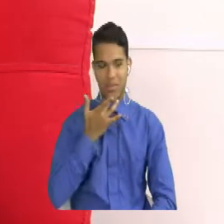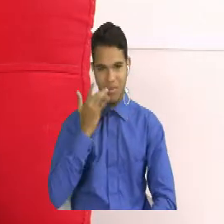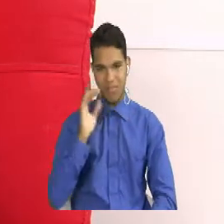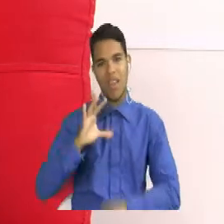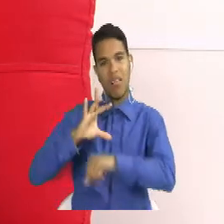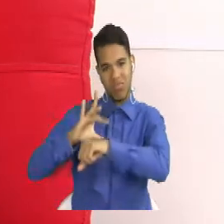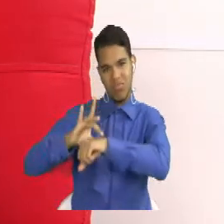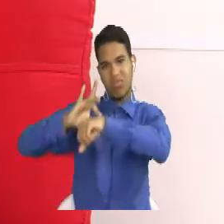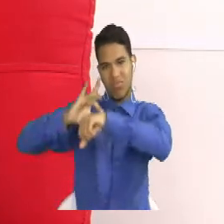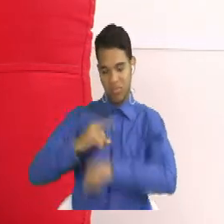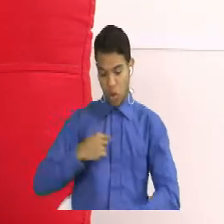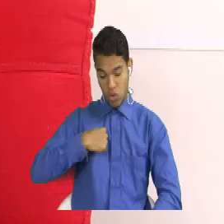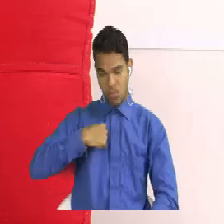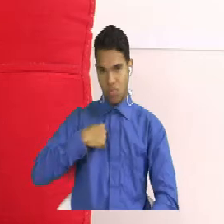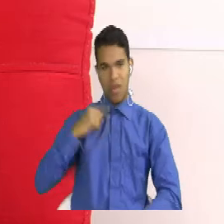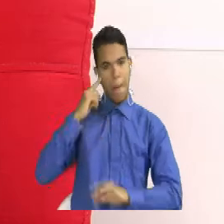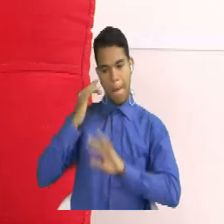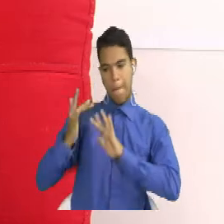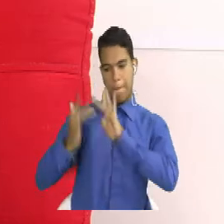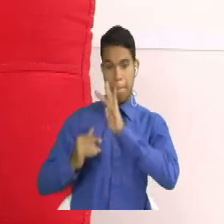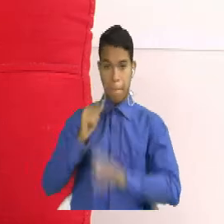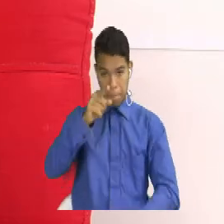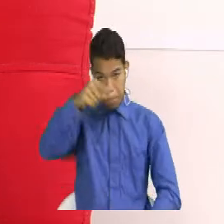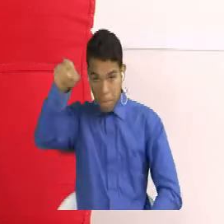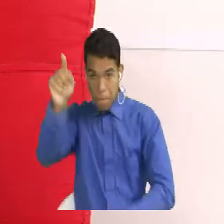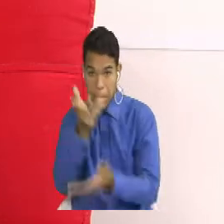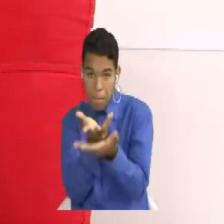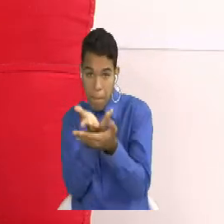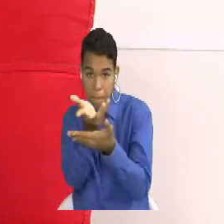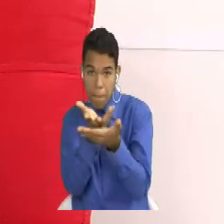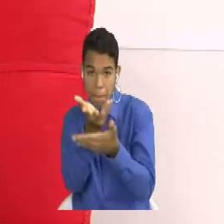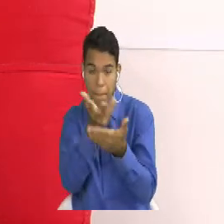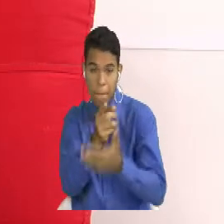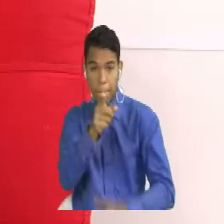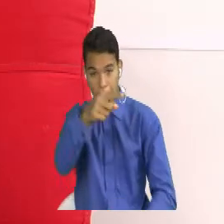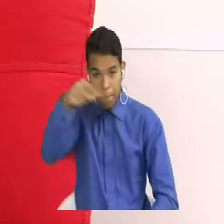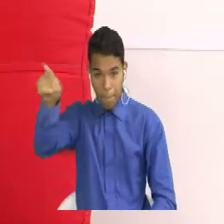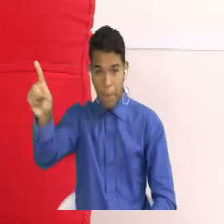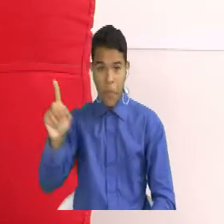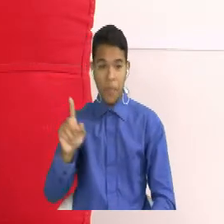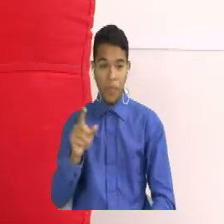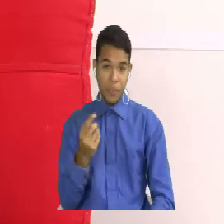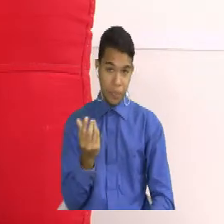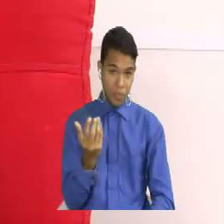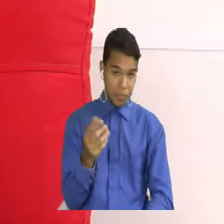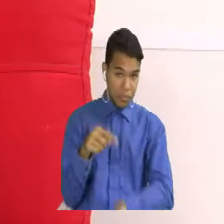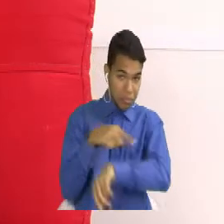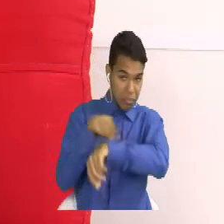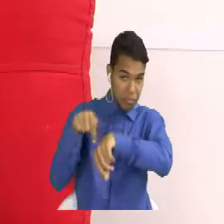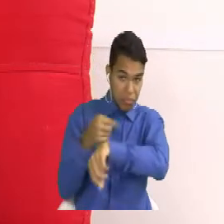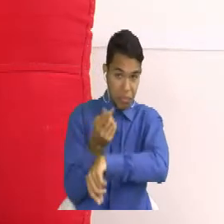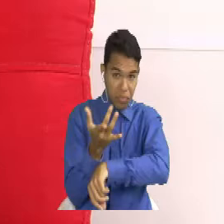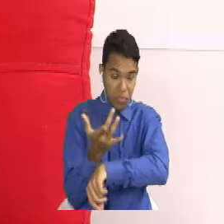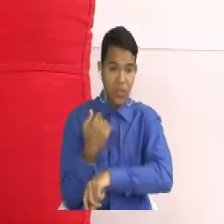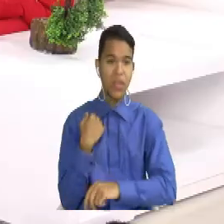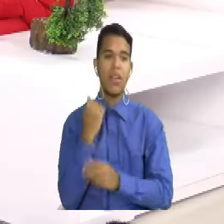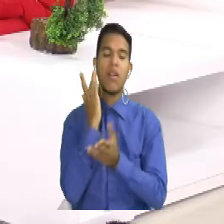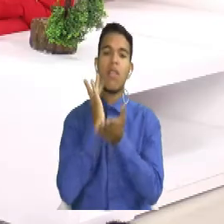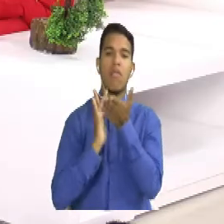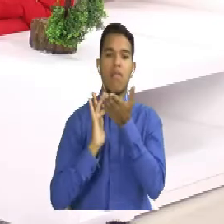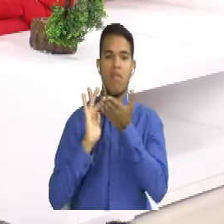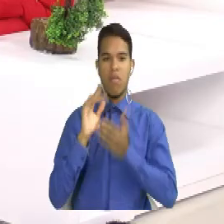mi campo, sí, pero sí te puedo aconsejar que mientras vas al dermatólogo, por lo general, manejar mucha limpieza de la